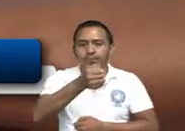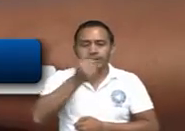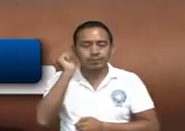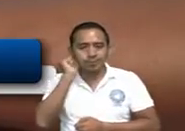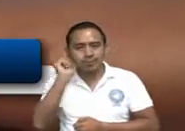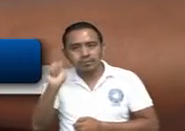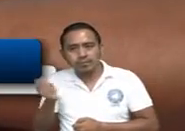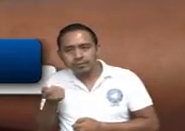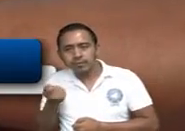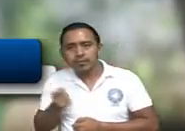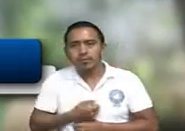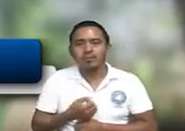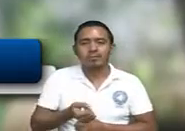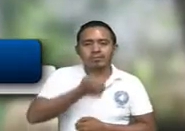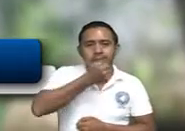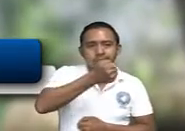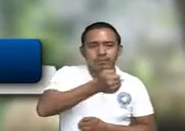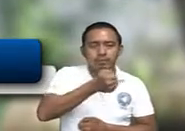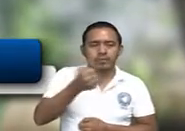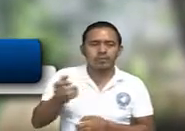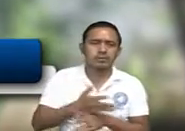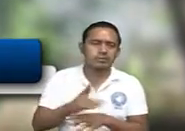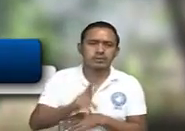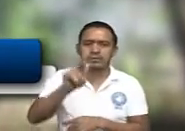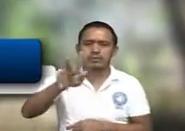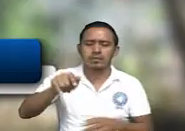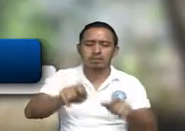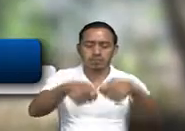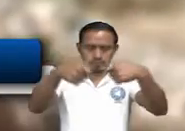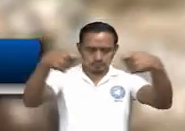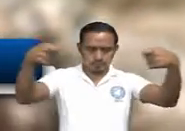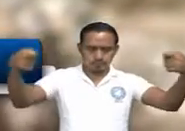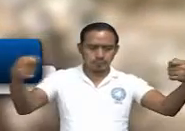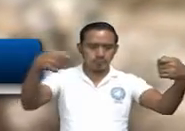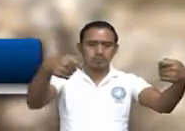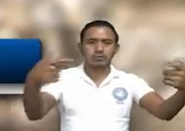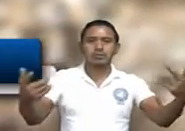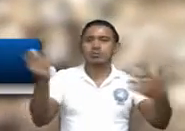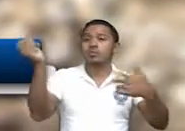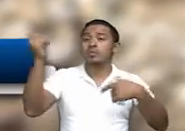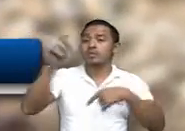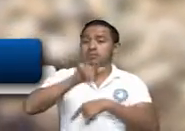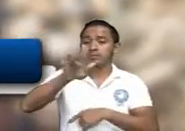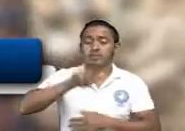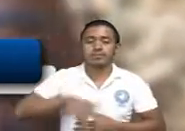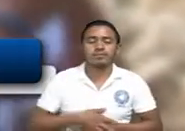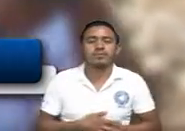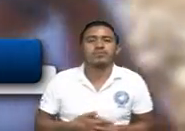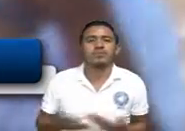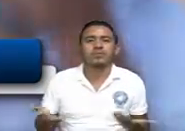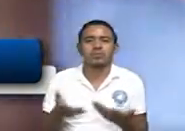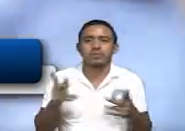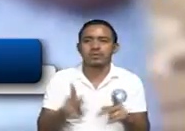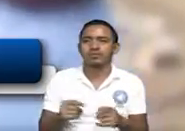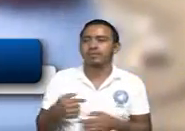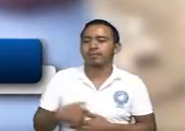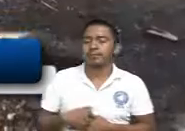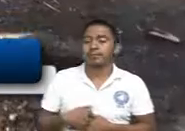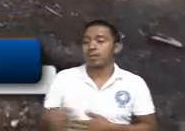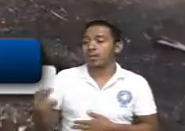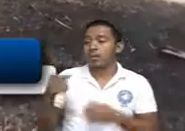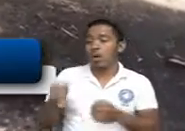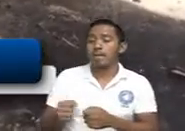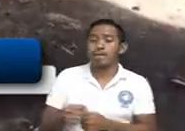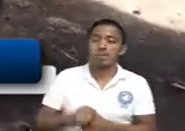radio, en los noticieros, en los periódicos, en los noticieros televisivos, sobre se mató